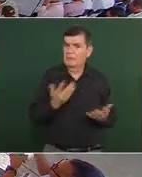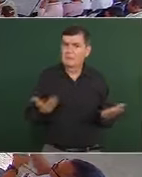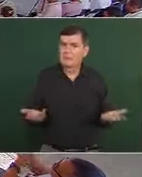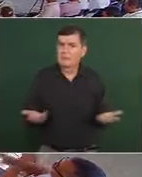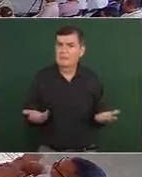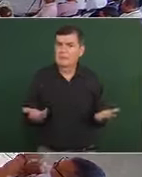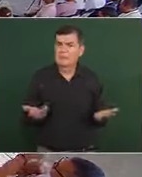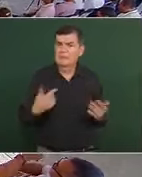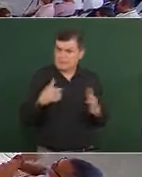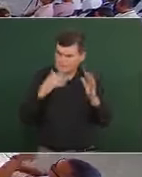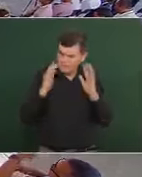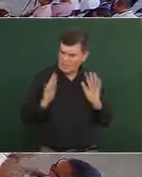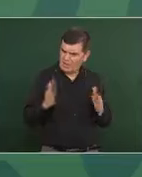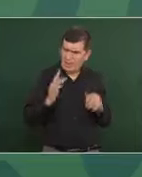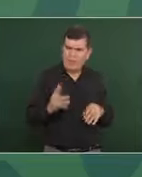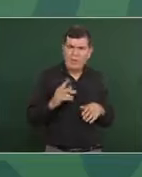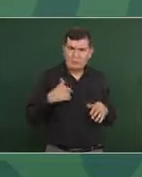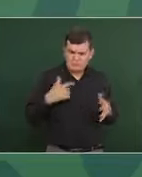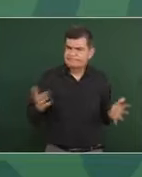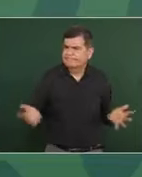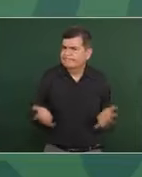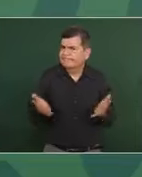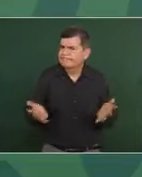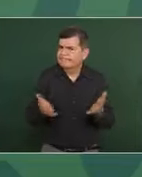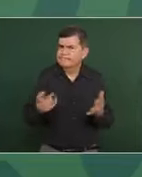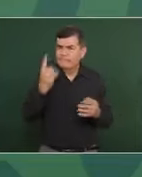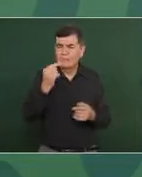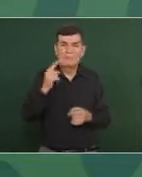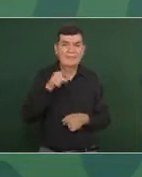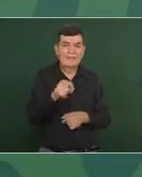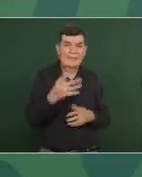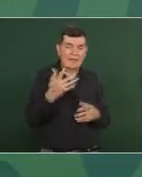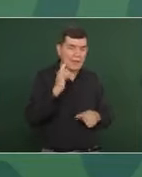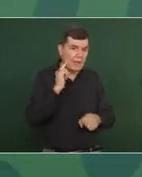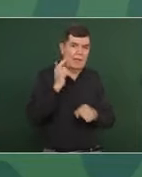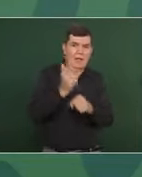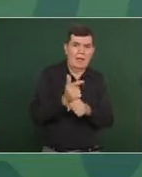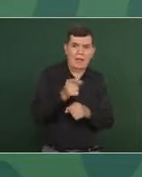y lo estamos promoviendo para que se dé